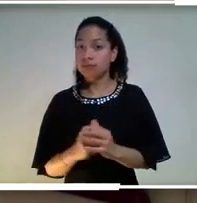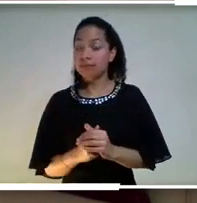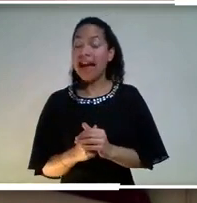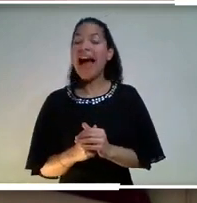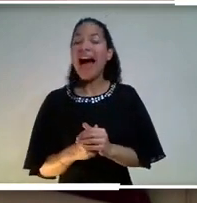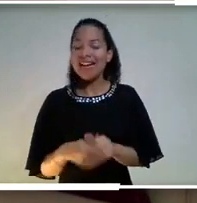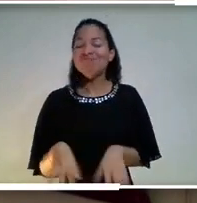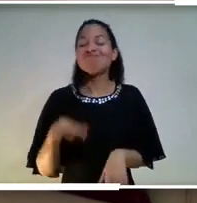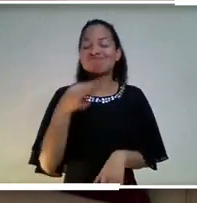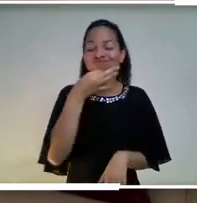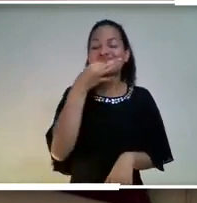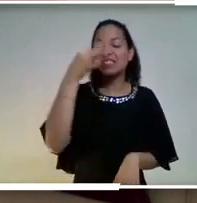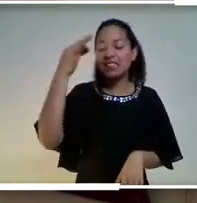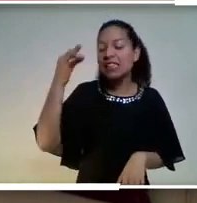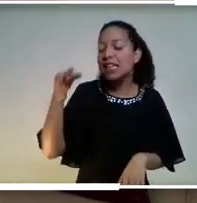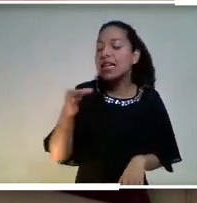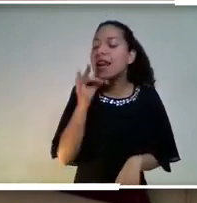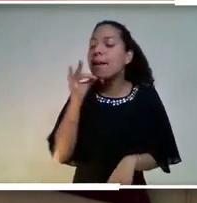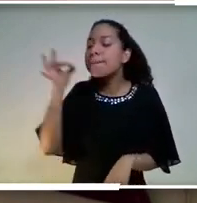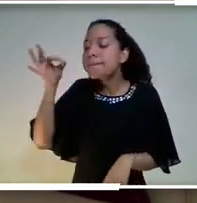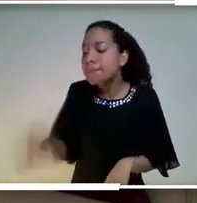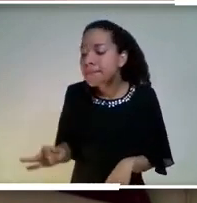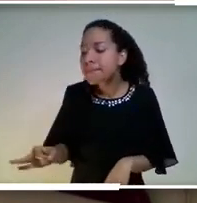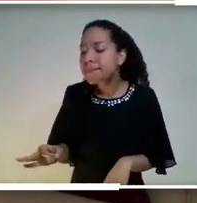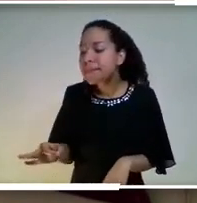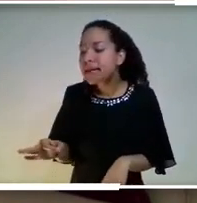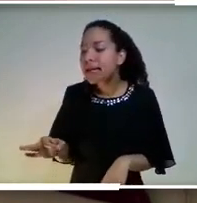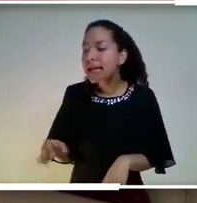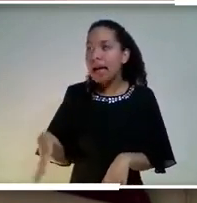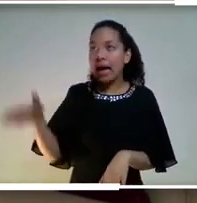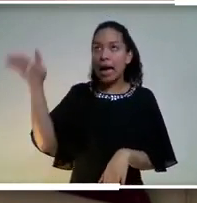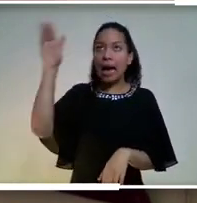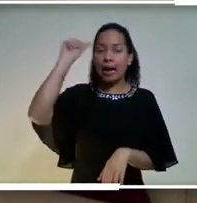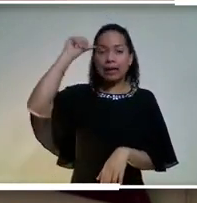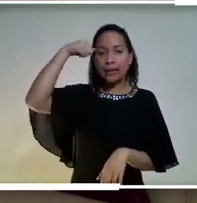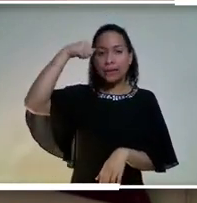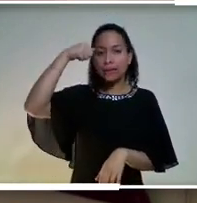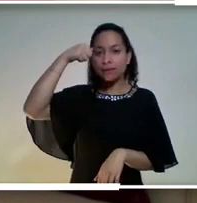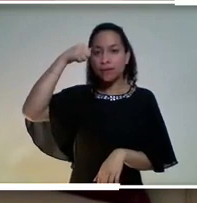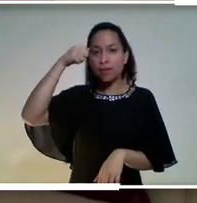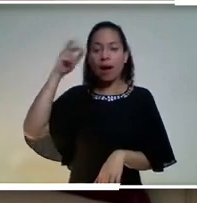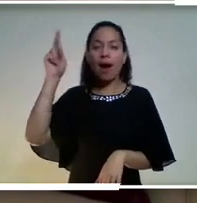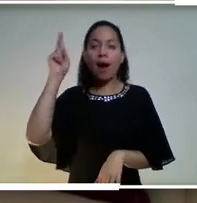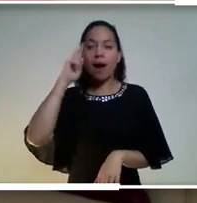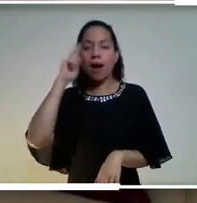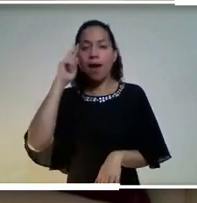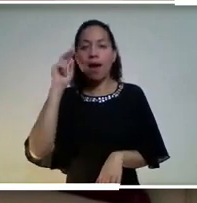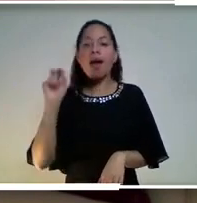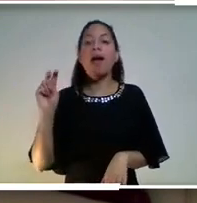repetida repetida para que quede los muertos nada saben qué es esto